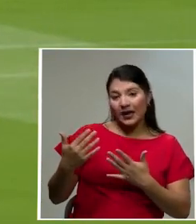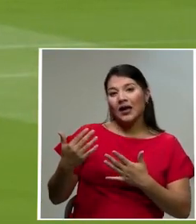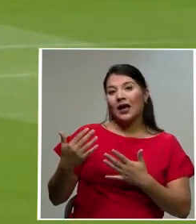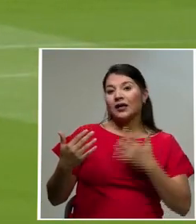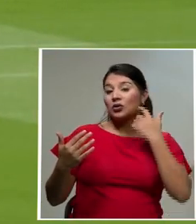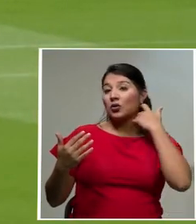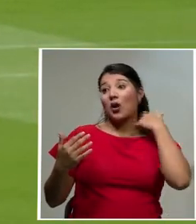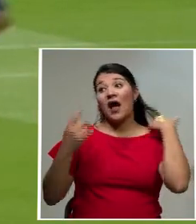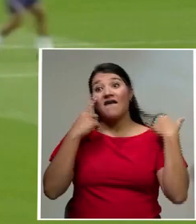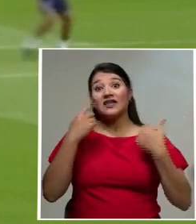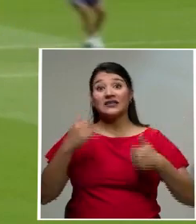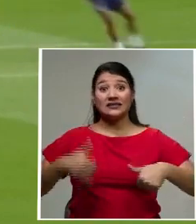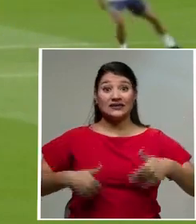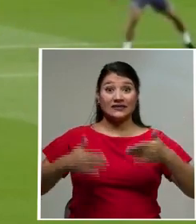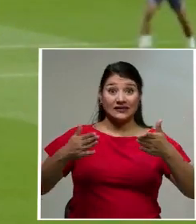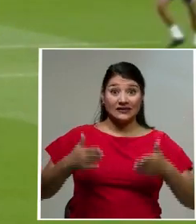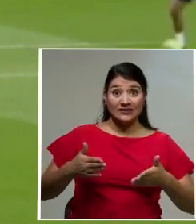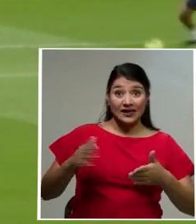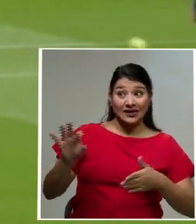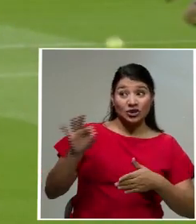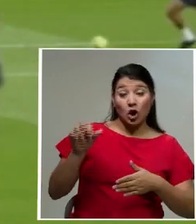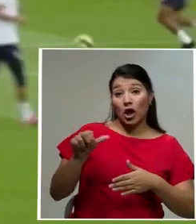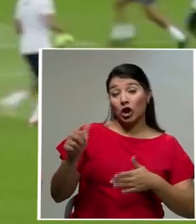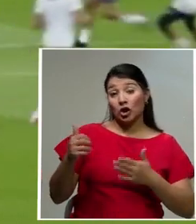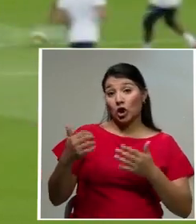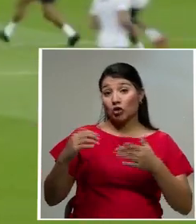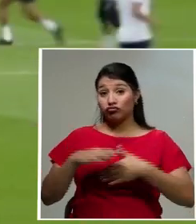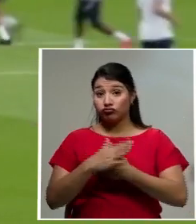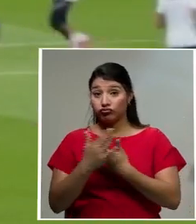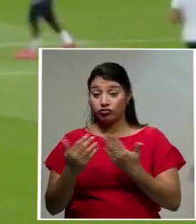técnico decida cuál de los dos será el dueño del arco.